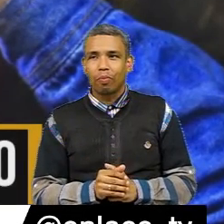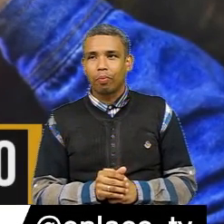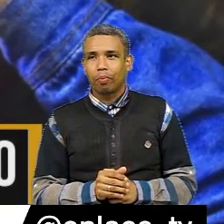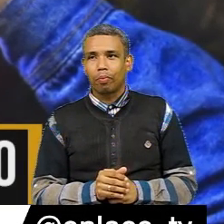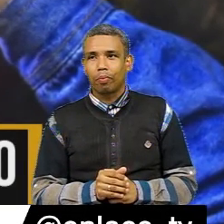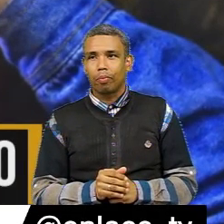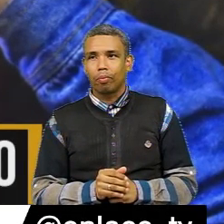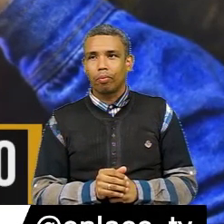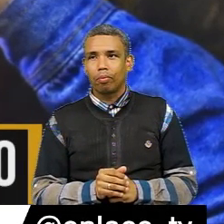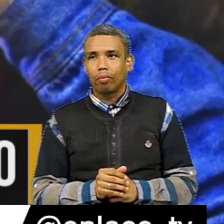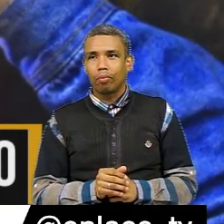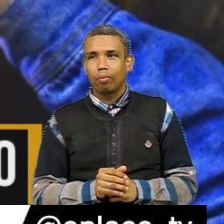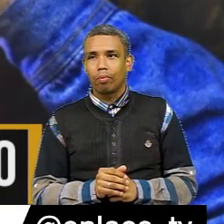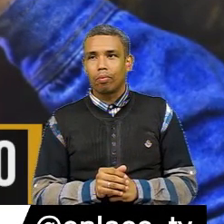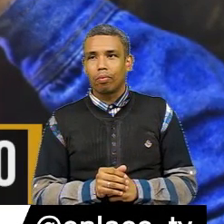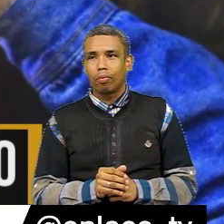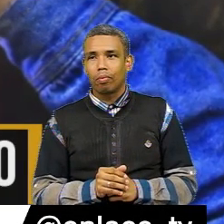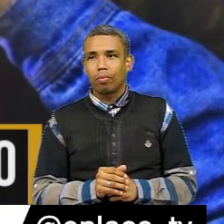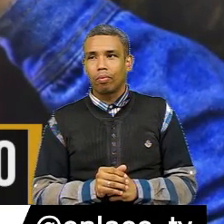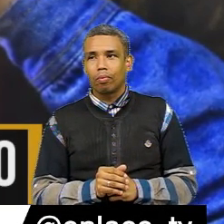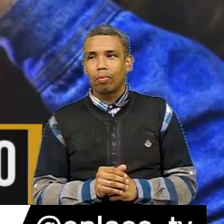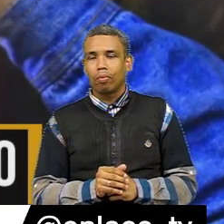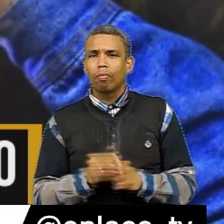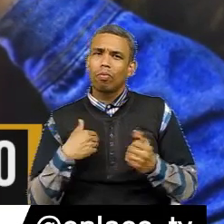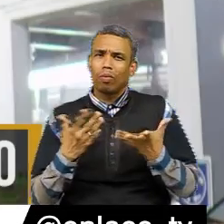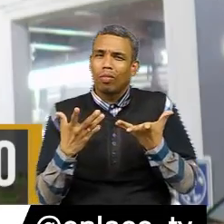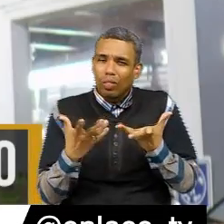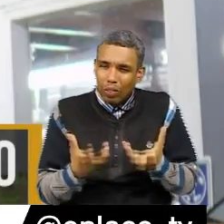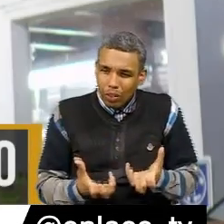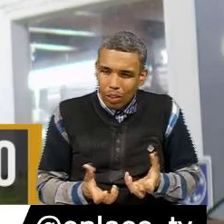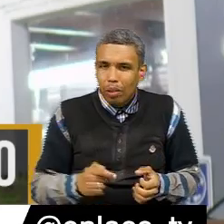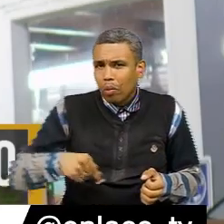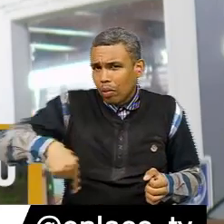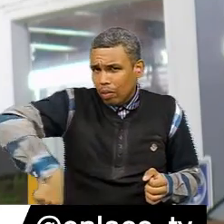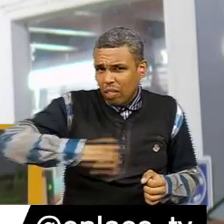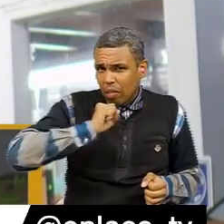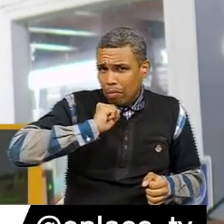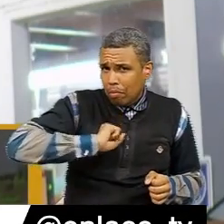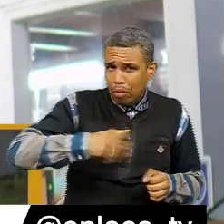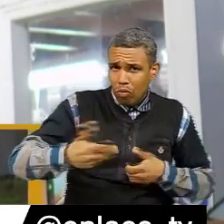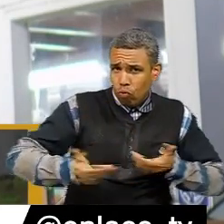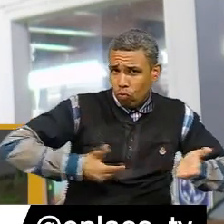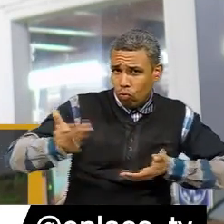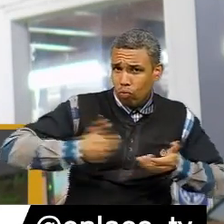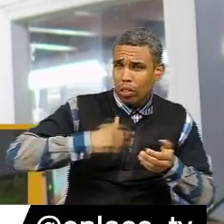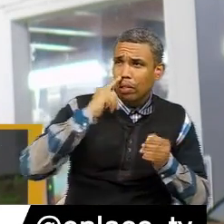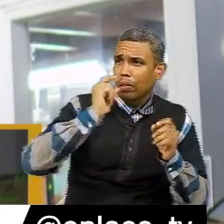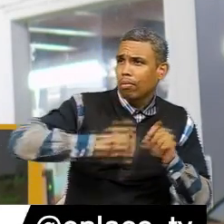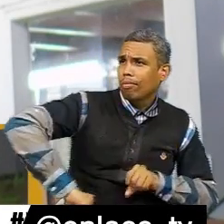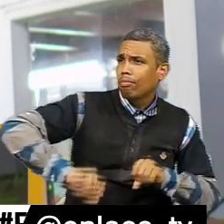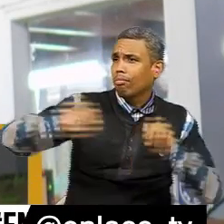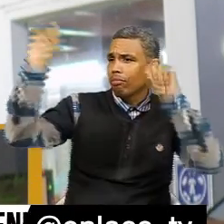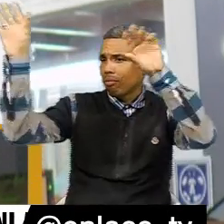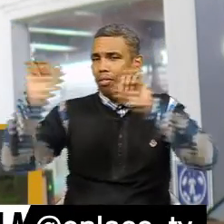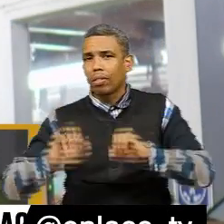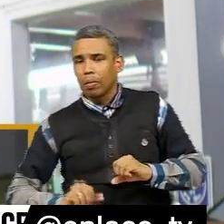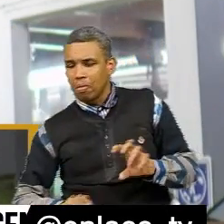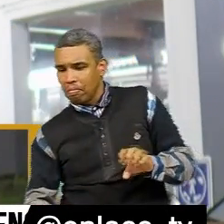hacer ya nacionalizaciones a través de las importaciones aquí y, por supuesto, mirando hacia mercados extranjeros a